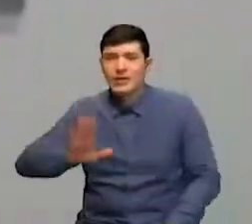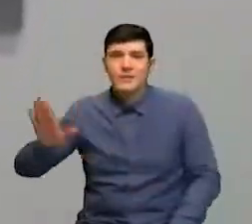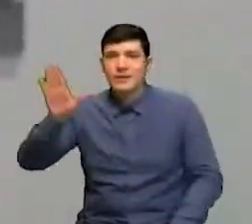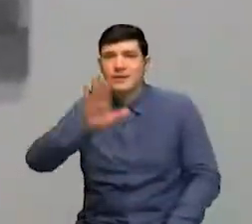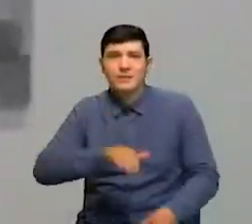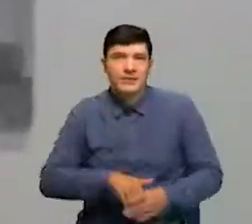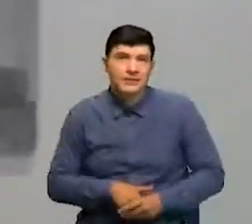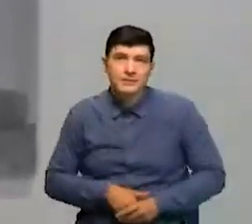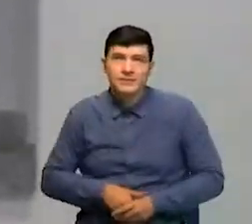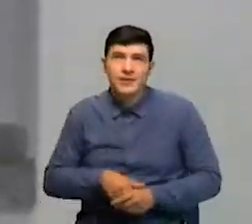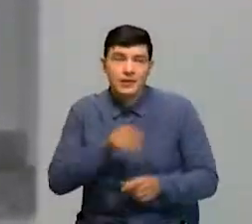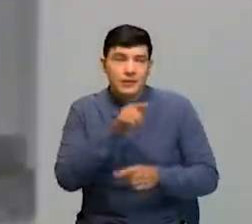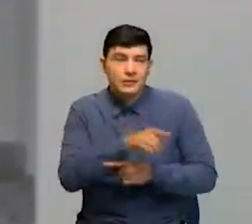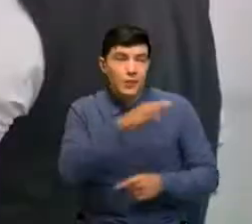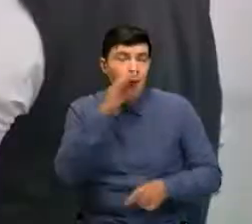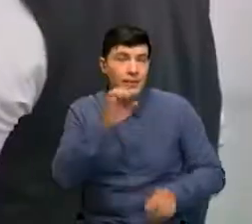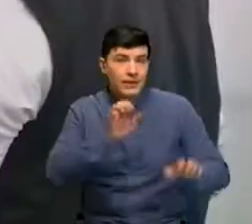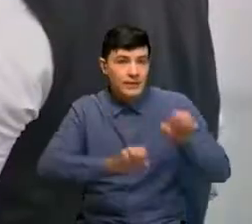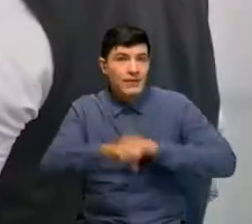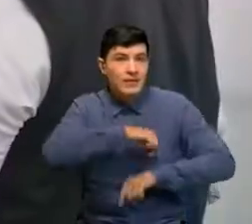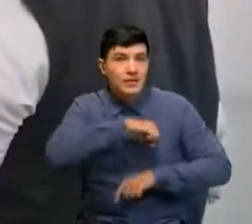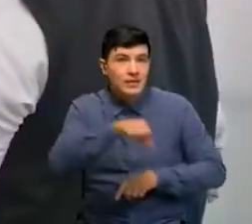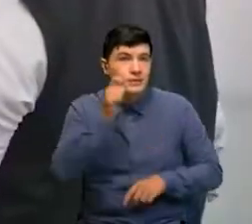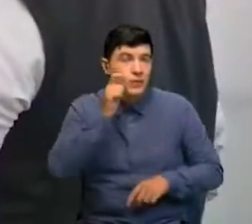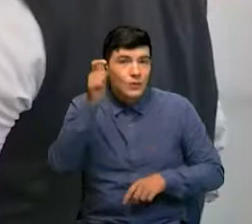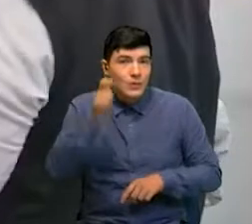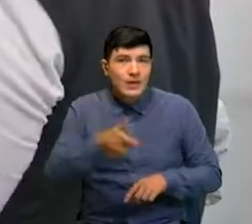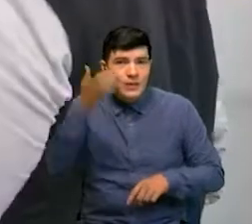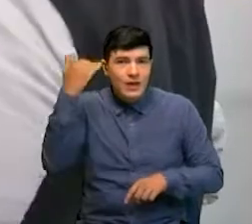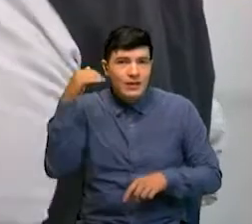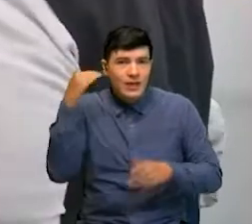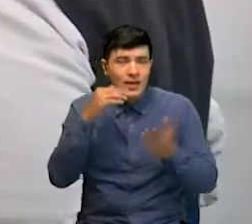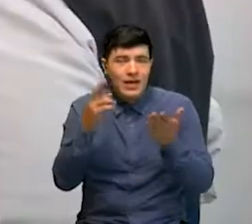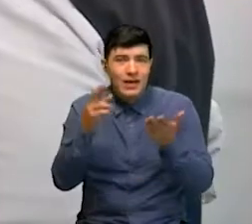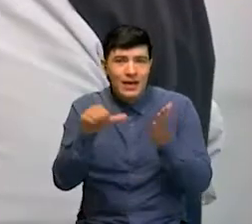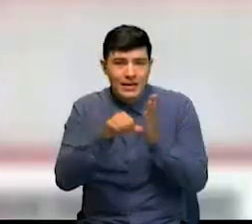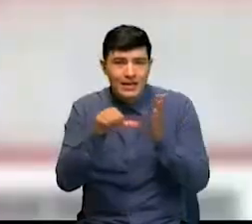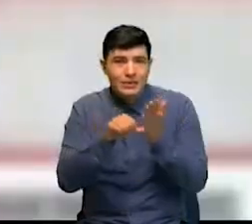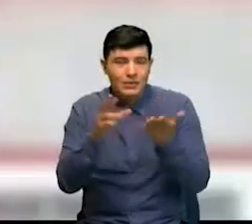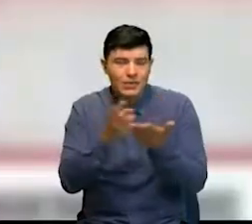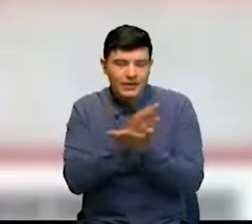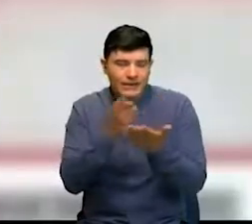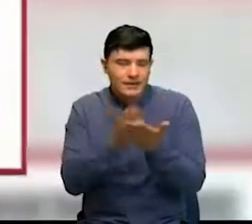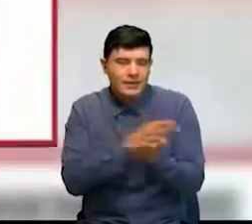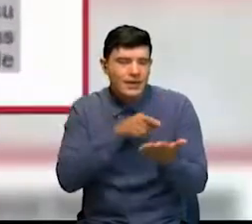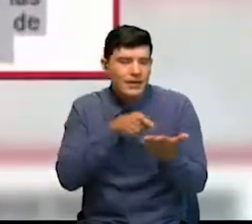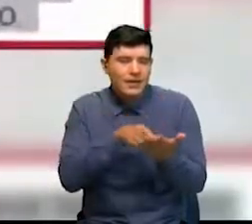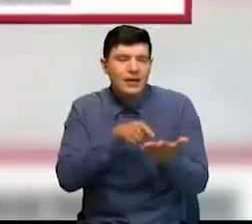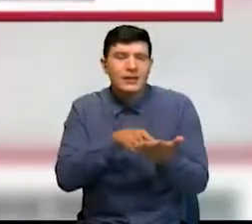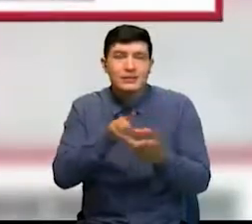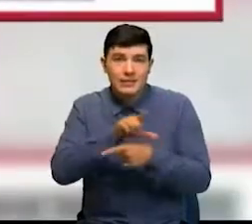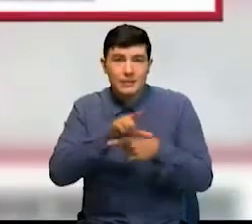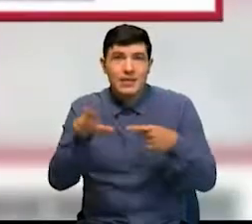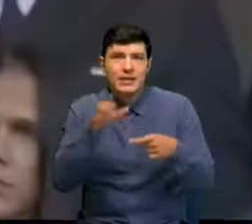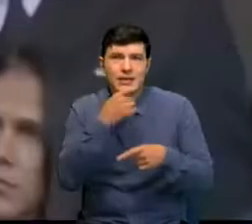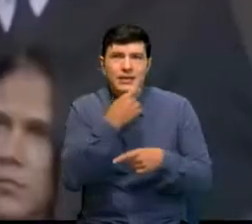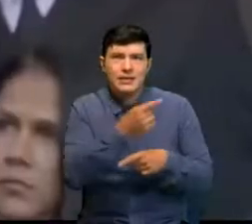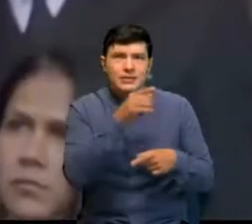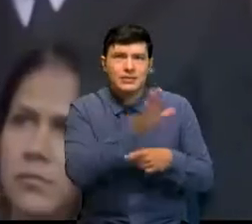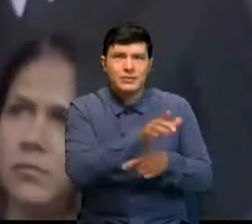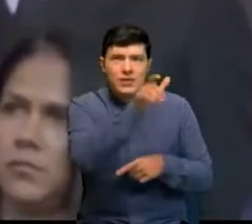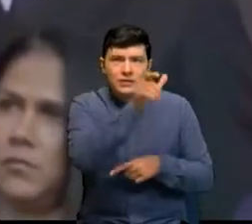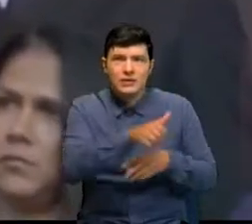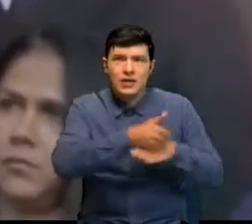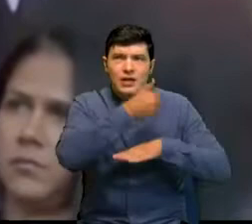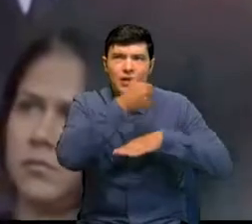según enrique pertúz defensor de derechos humanos lo revelado en el artículo de la revista semana por el general villegas comandante de la